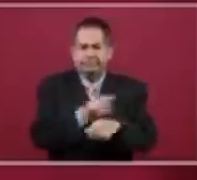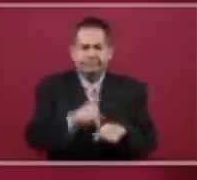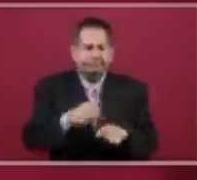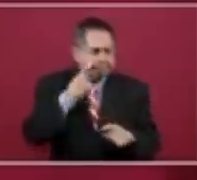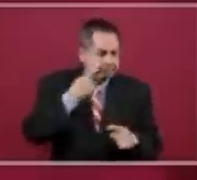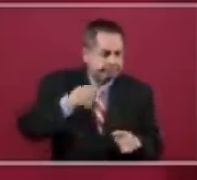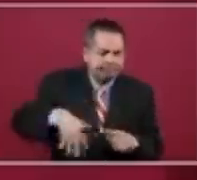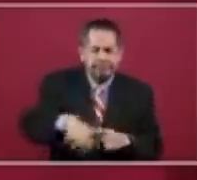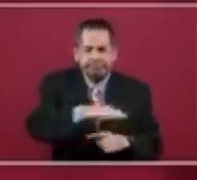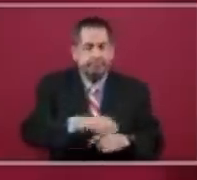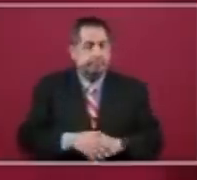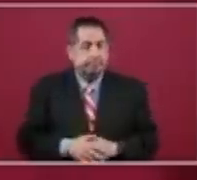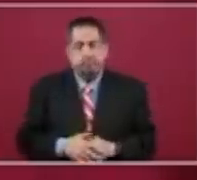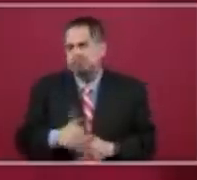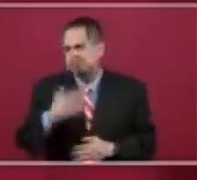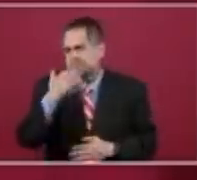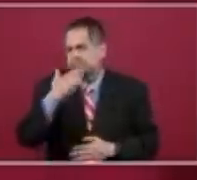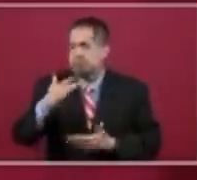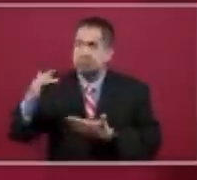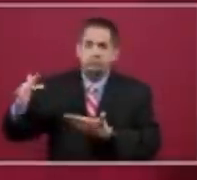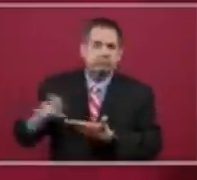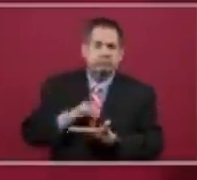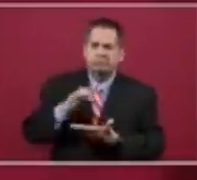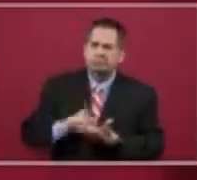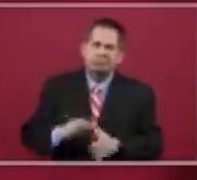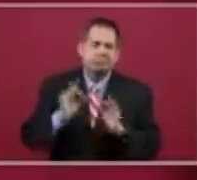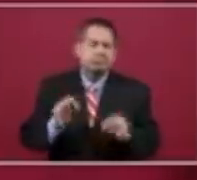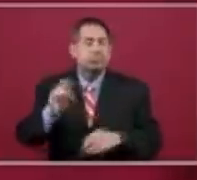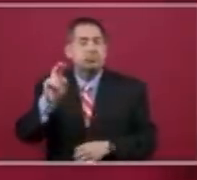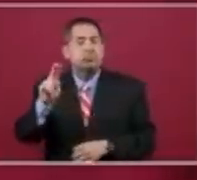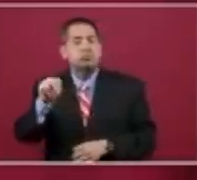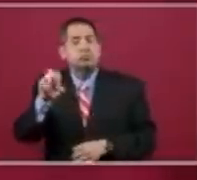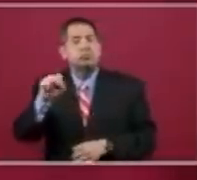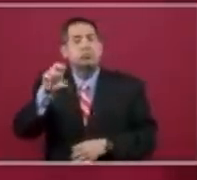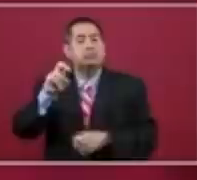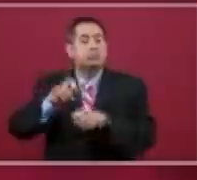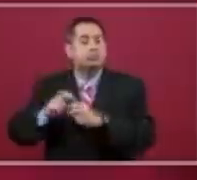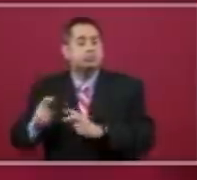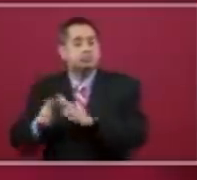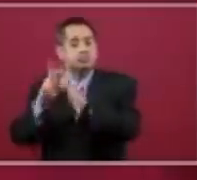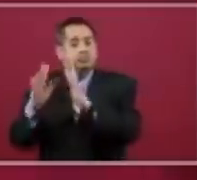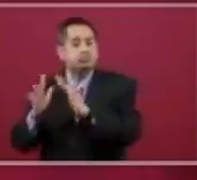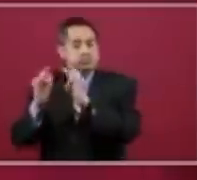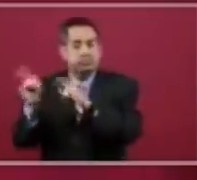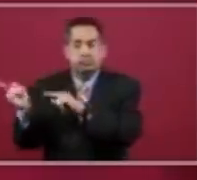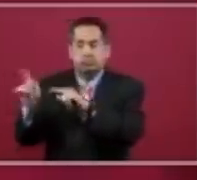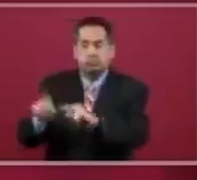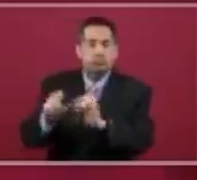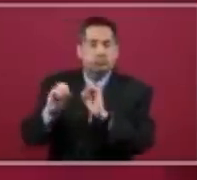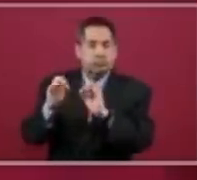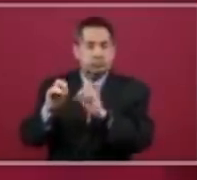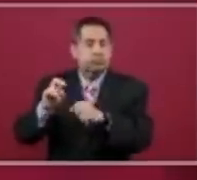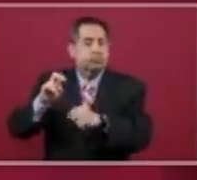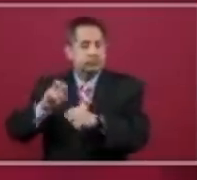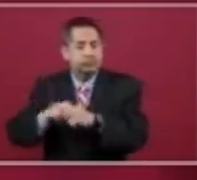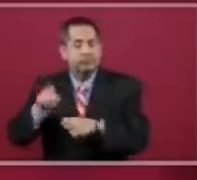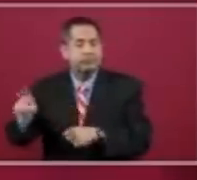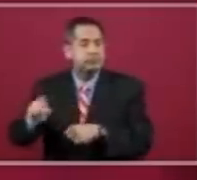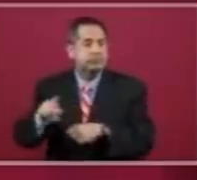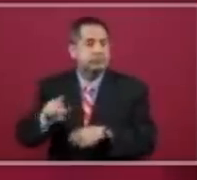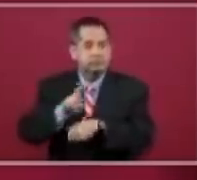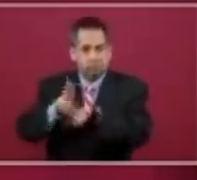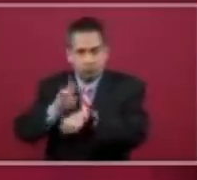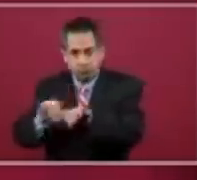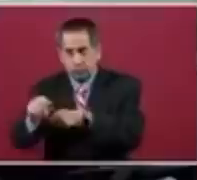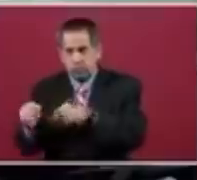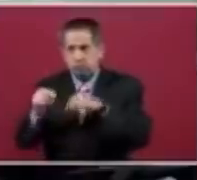recibimos muy buen apoyo por parte de la oficina de la UNESCO en París, por la parte de la oficina de UNESCO en Montevideo y por parte de la